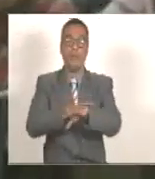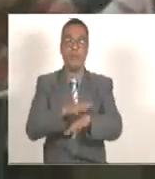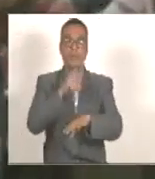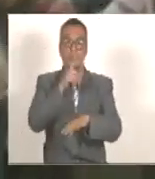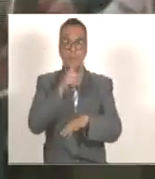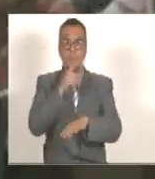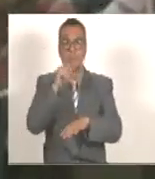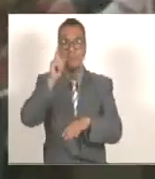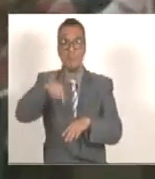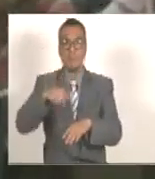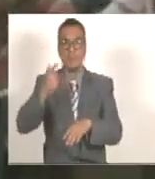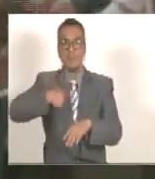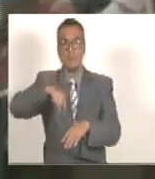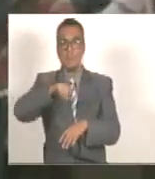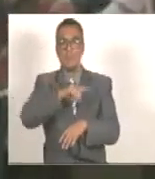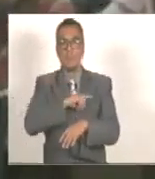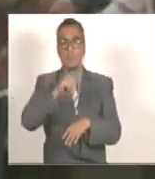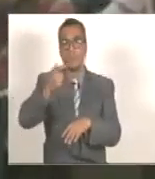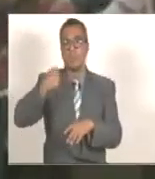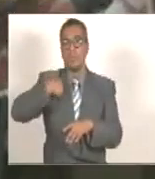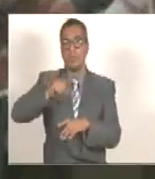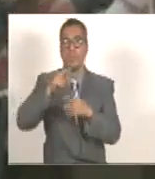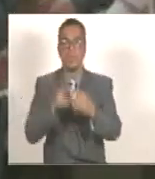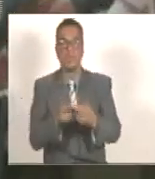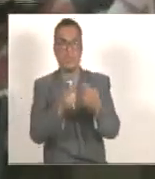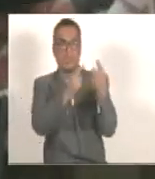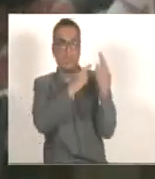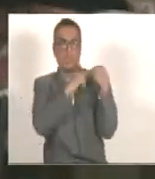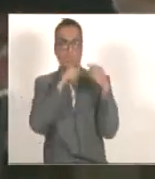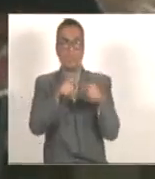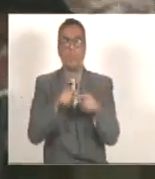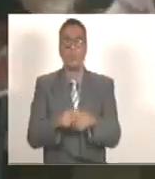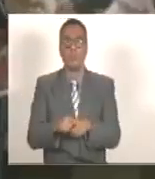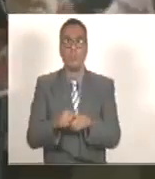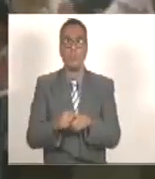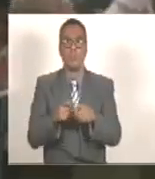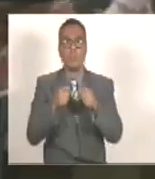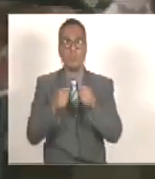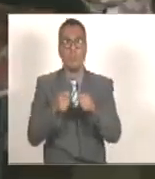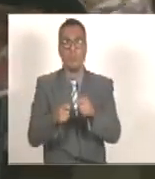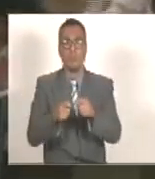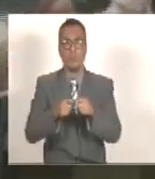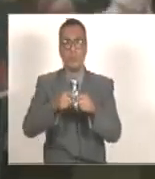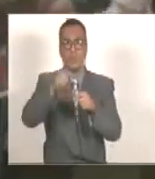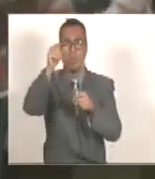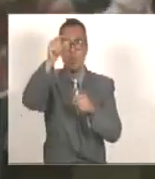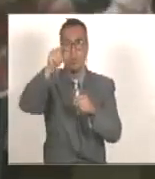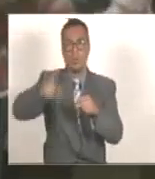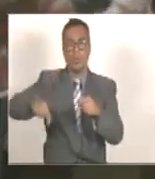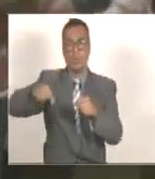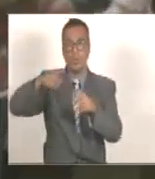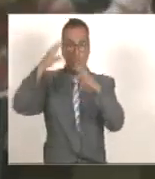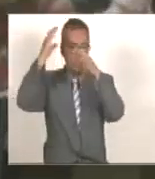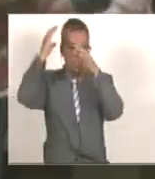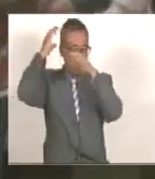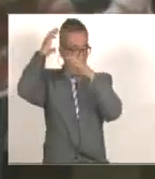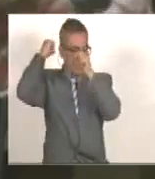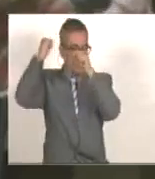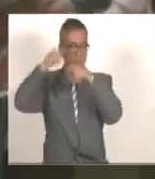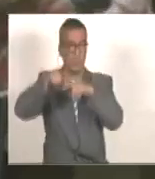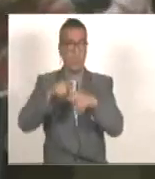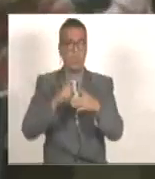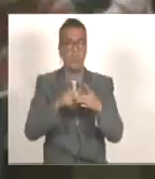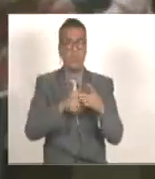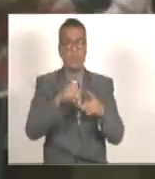además, nosotros no estuvimos representados ni en el Tratado de Washington, que lo precede, y